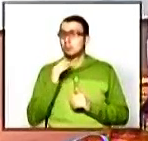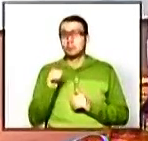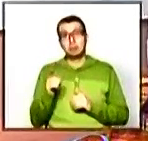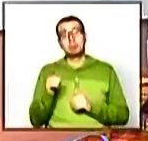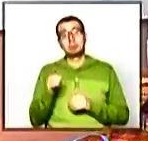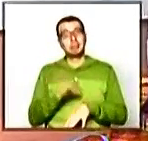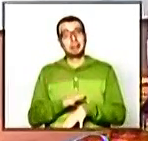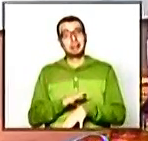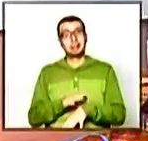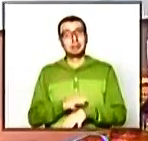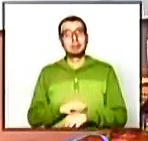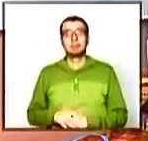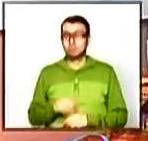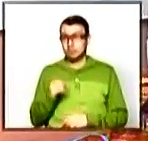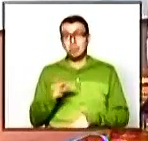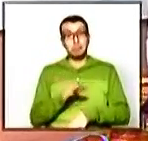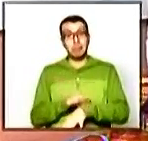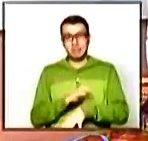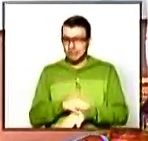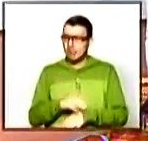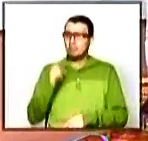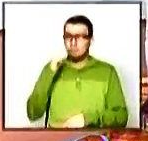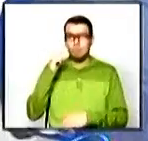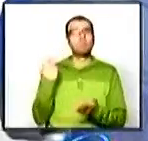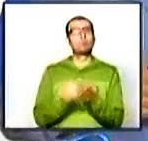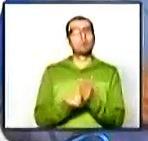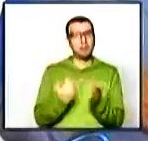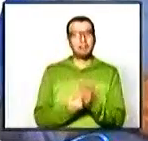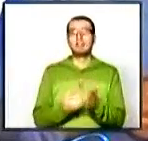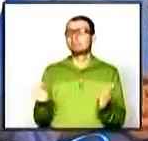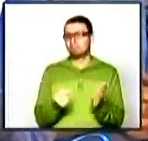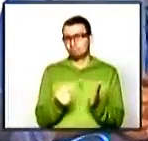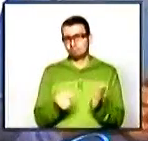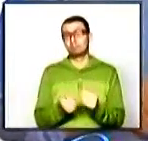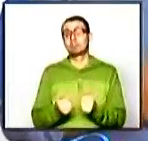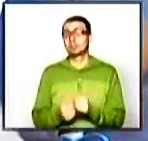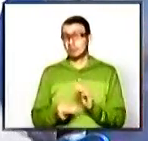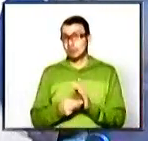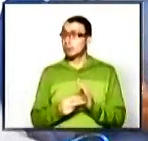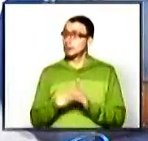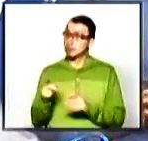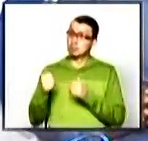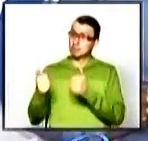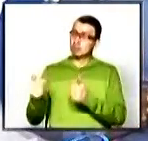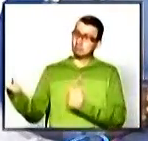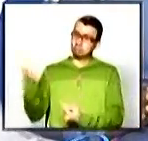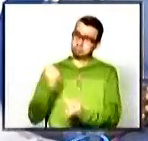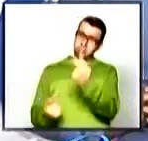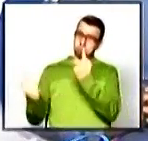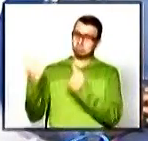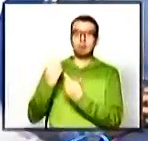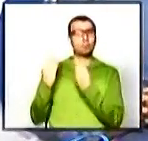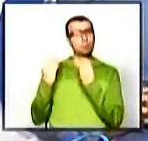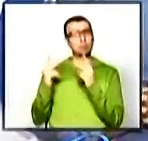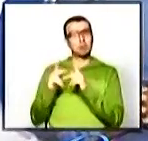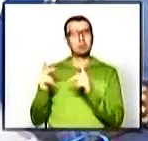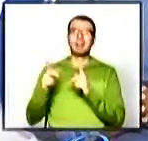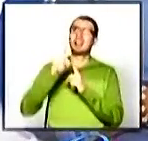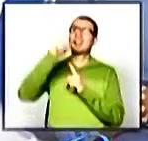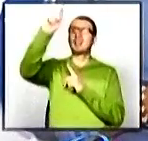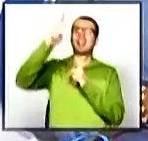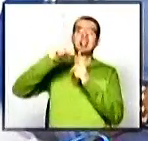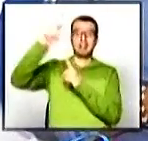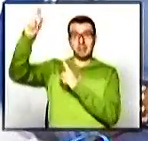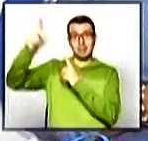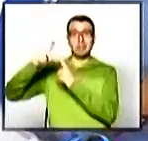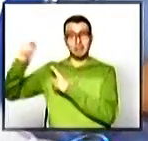llama la medicina basada en la evidencia. Los resultados que vemos son maravillosos, nos llegan muchas personas del exterior que ya están